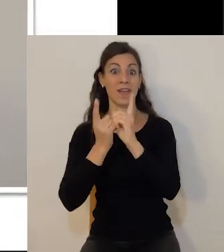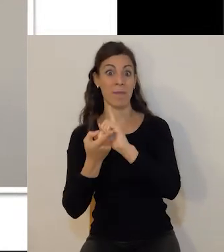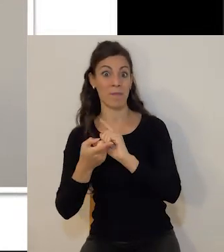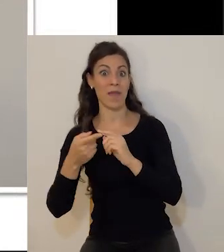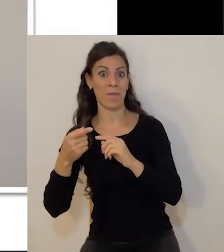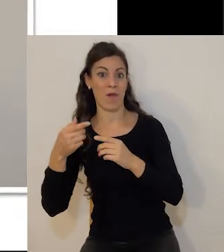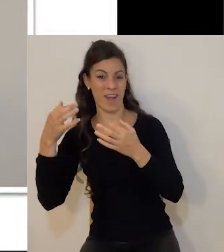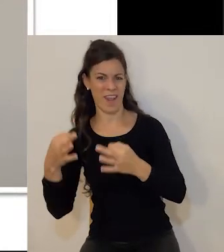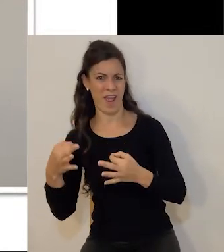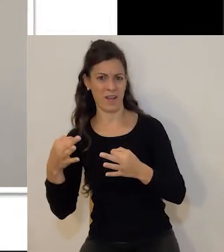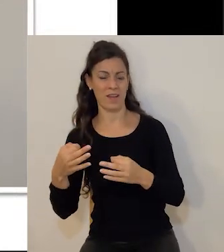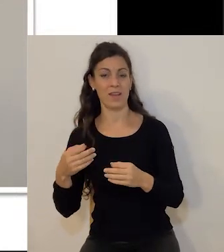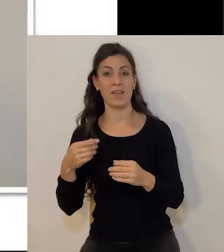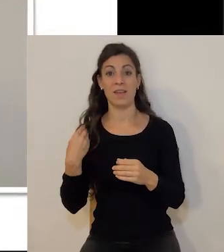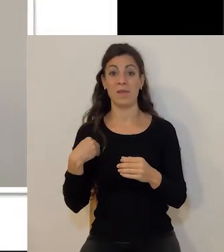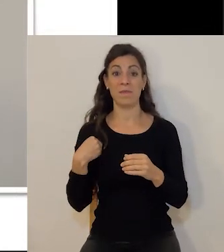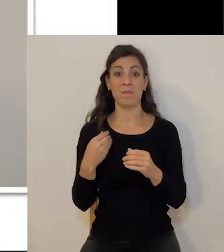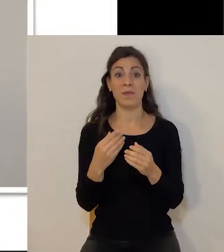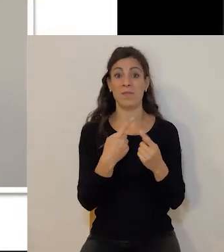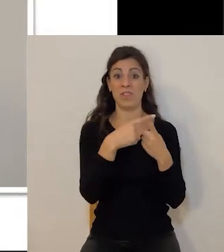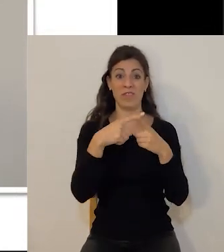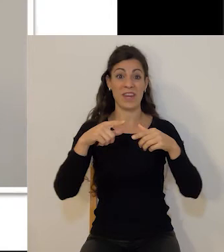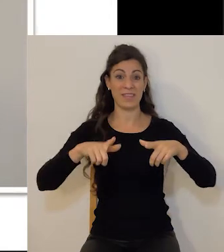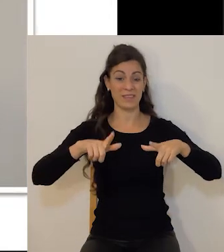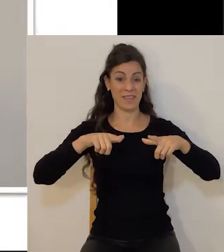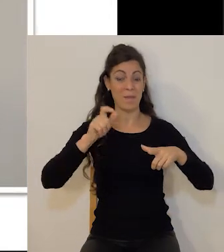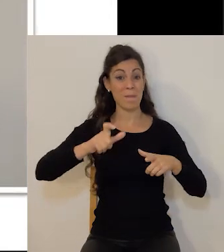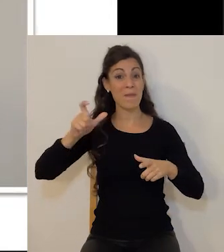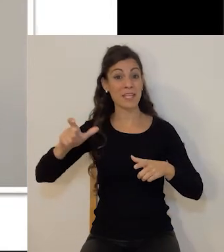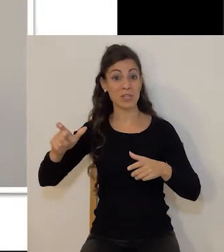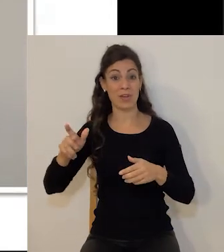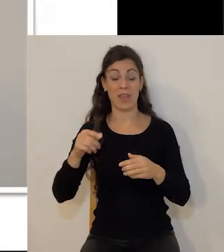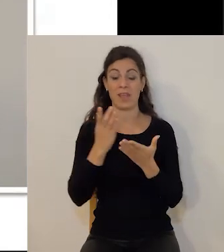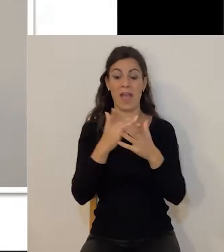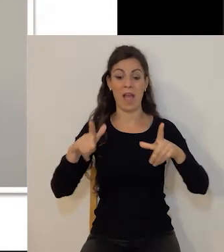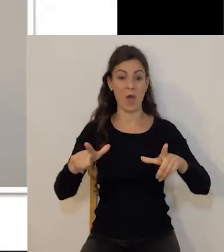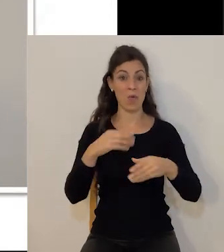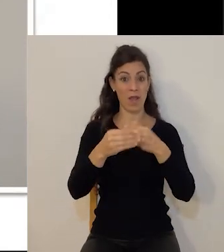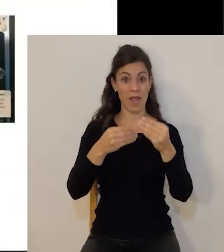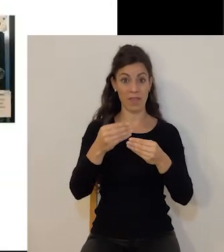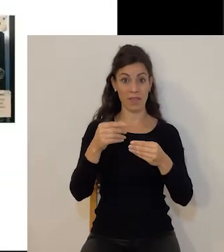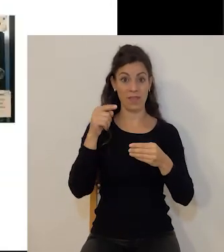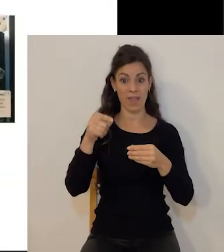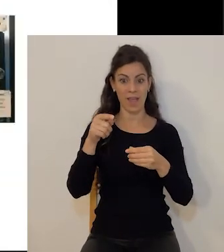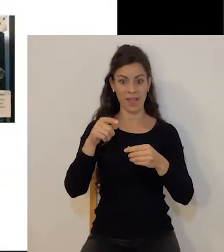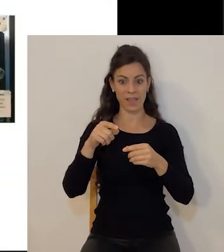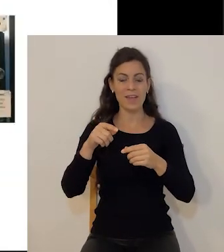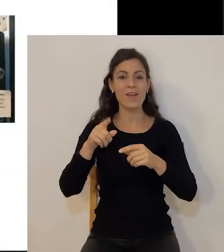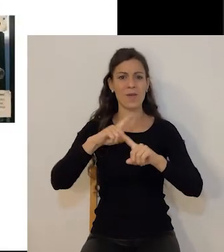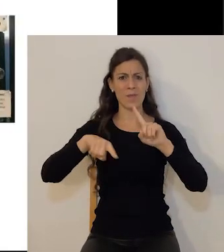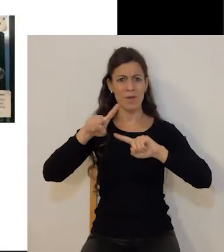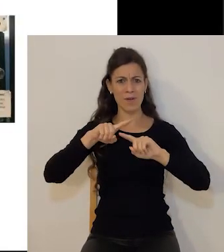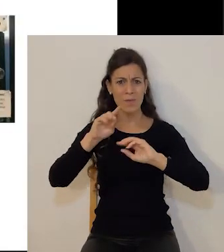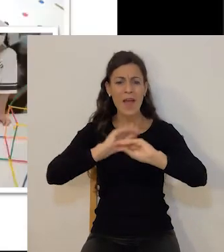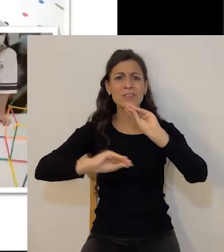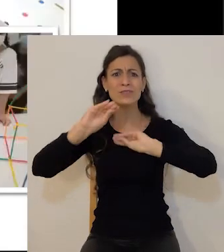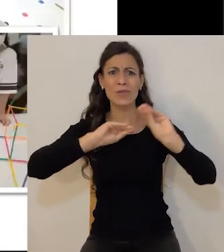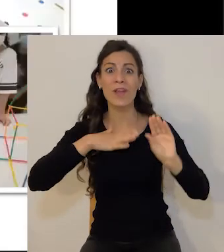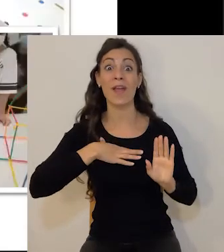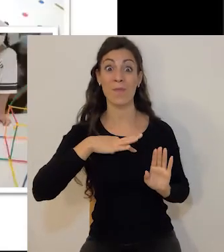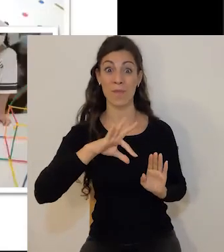diferentes personajes que construyen en el aula pueden desde un plano imaginario resolver un problema, ¿no?